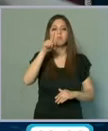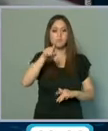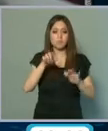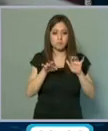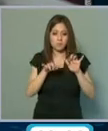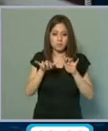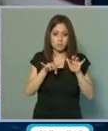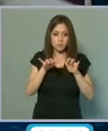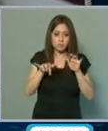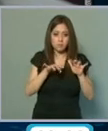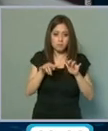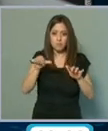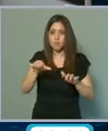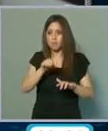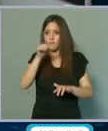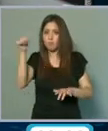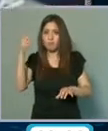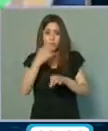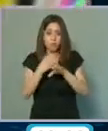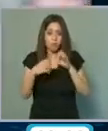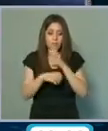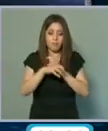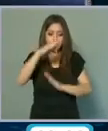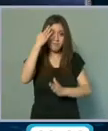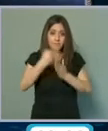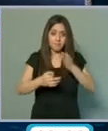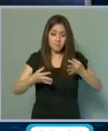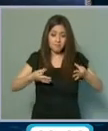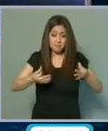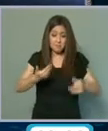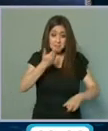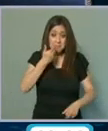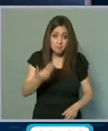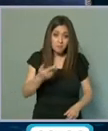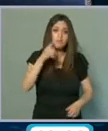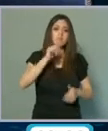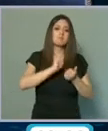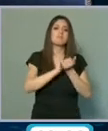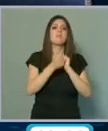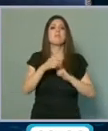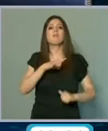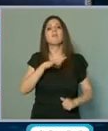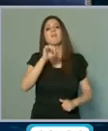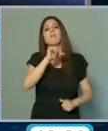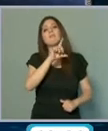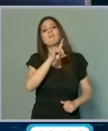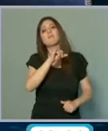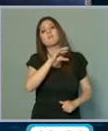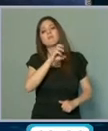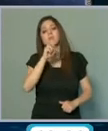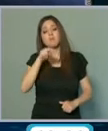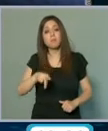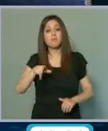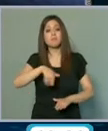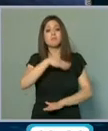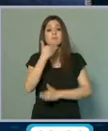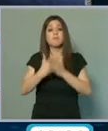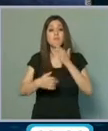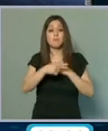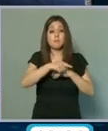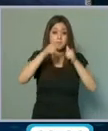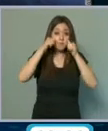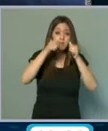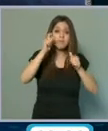distrae de hacer lo tuyo con calidad y de la forma apropiada, podríamos pensar que hay un problema de adicción, ¿no? Claro. También no podemos dejar de lado que